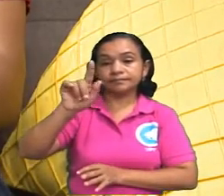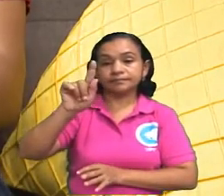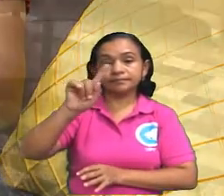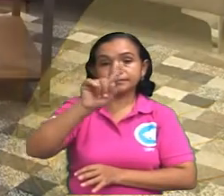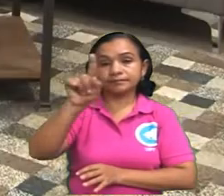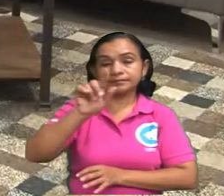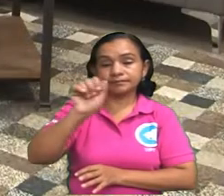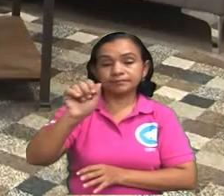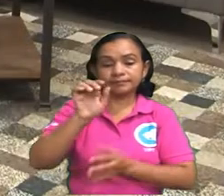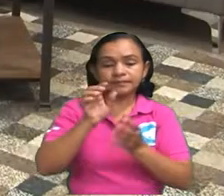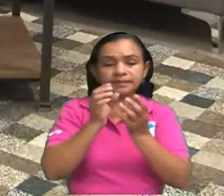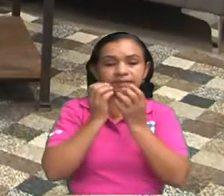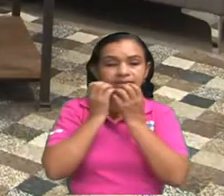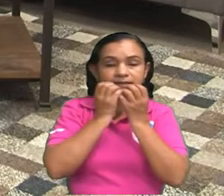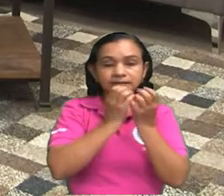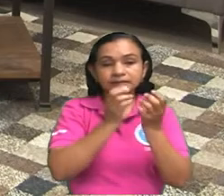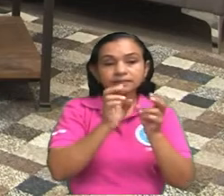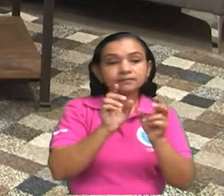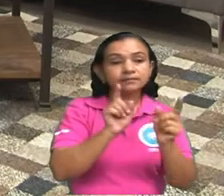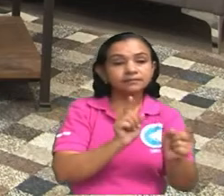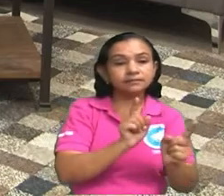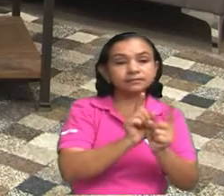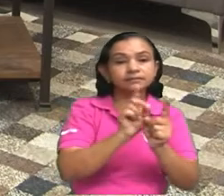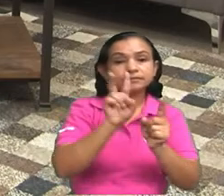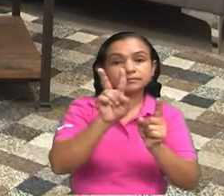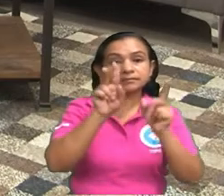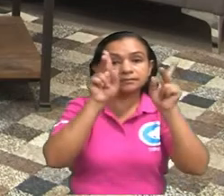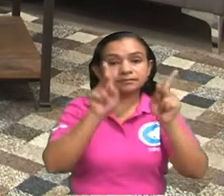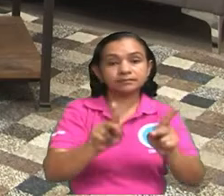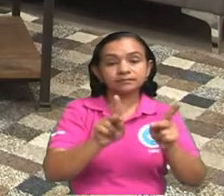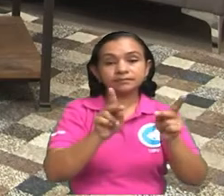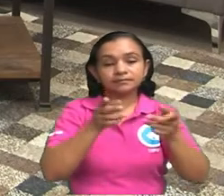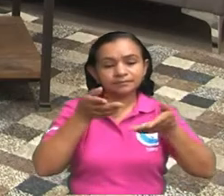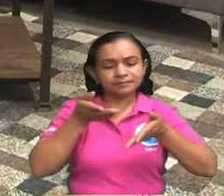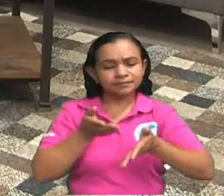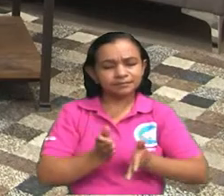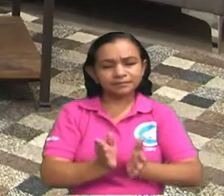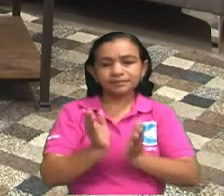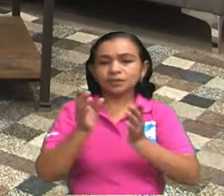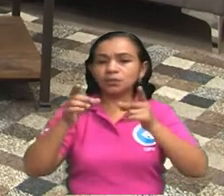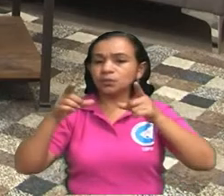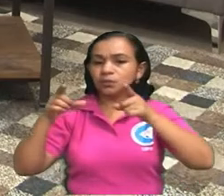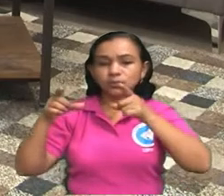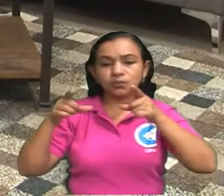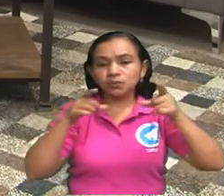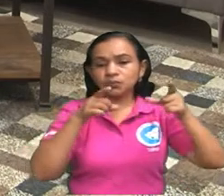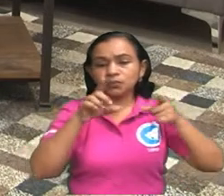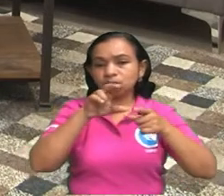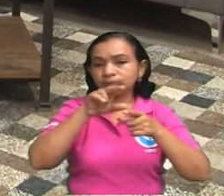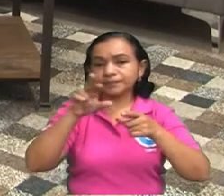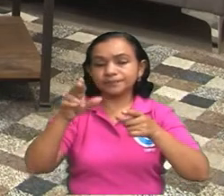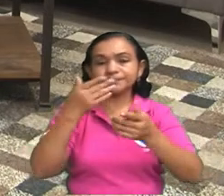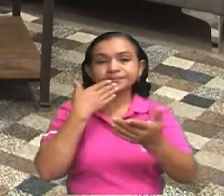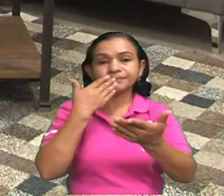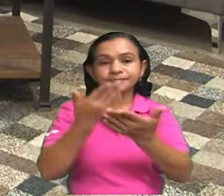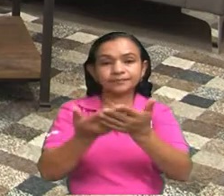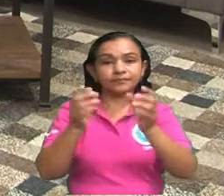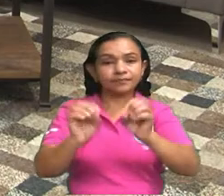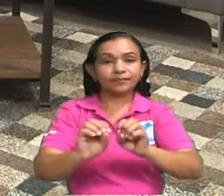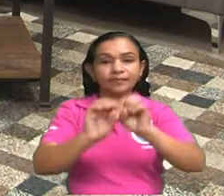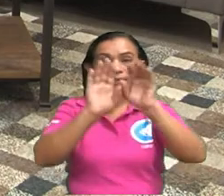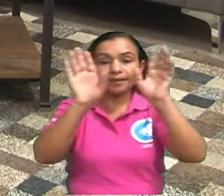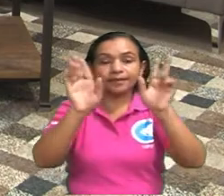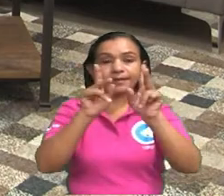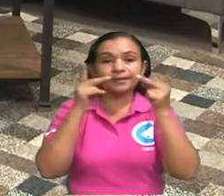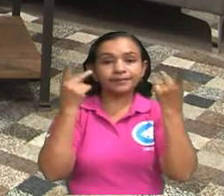grano de maíz, un encuentro con dos grandes que la vida les permitió nacer el mismo día. Bienvenida. Bueno, muy buenos días, pueblo de Nicaragua,